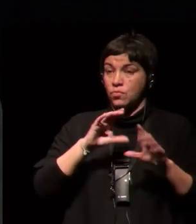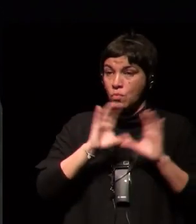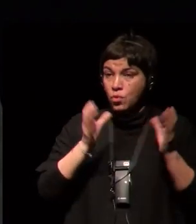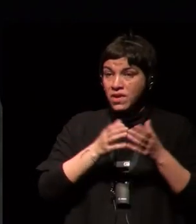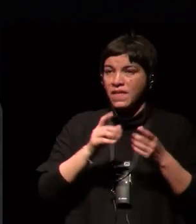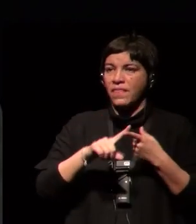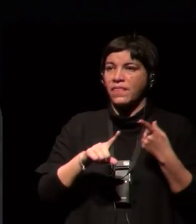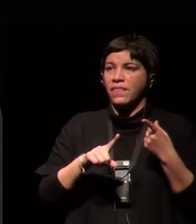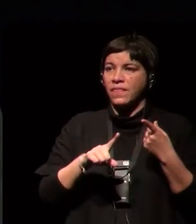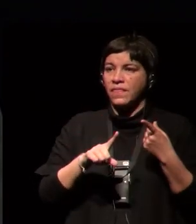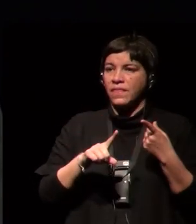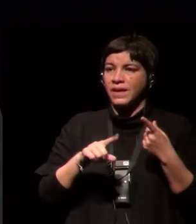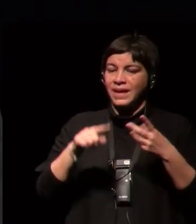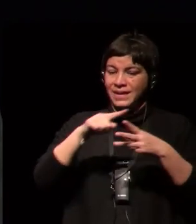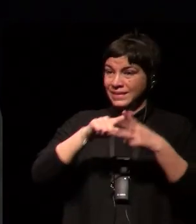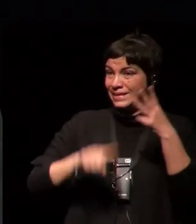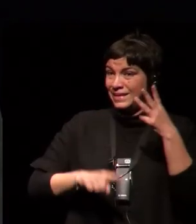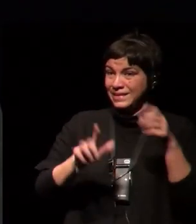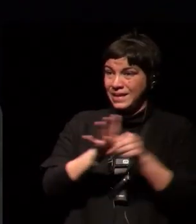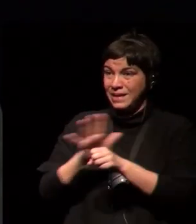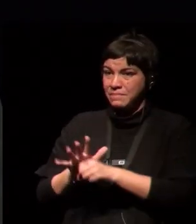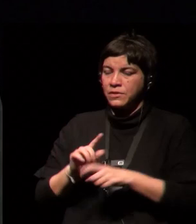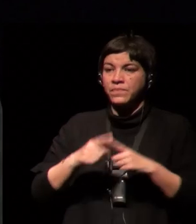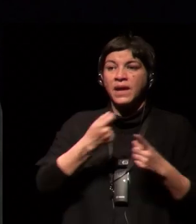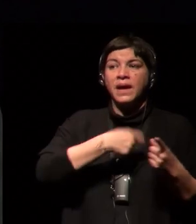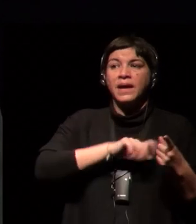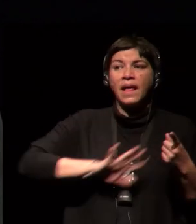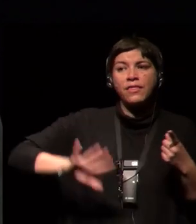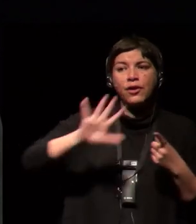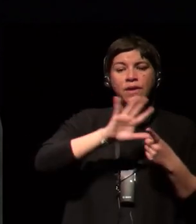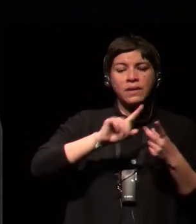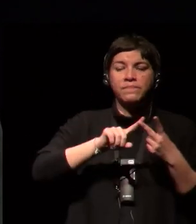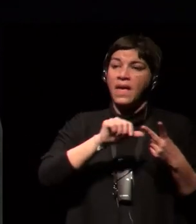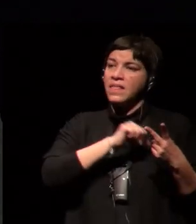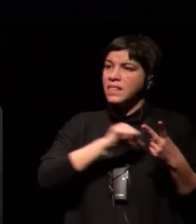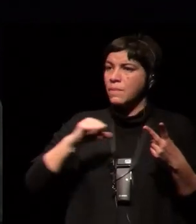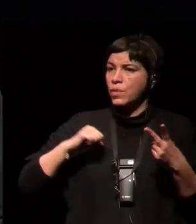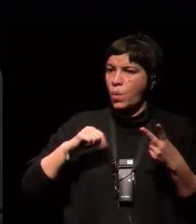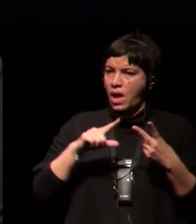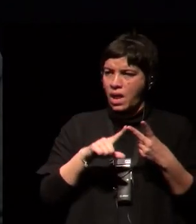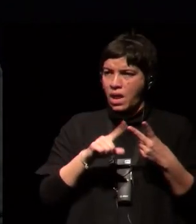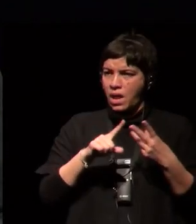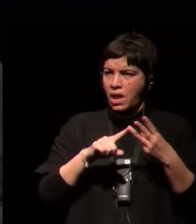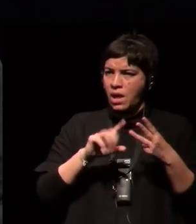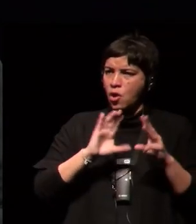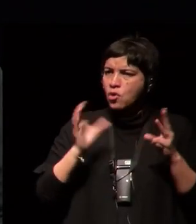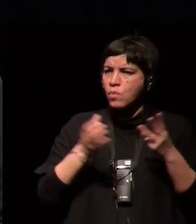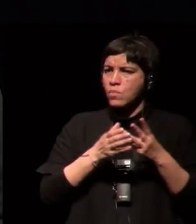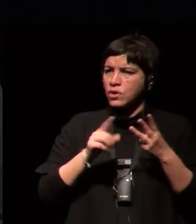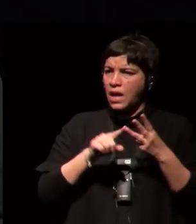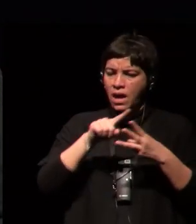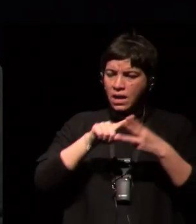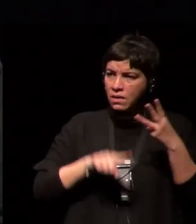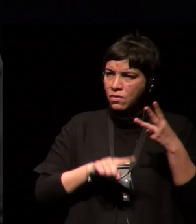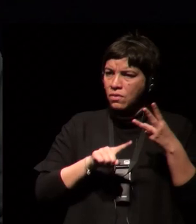ámbitos, nacional, individual, and the knowledge transfer domain. Comunitario, transferible, to try and